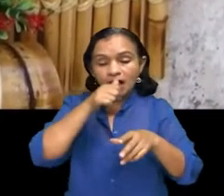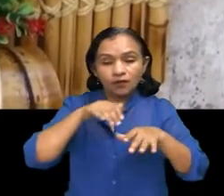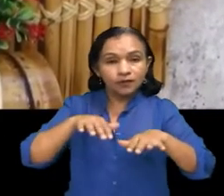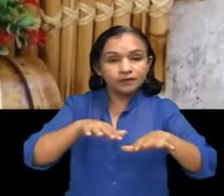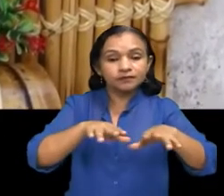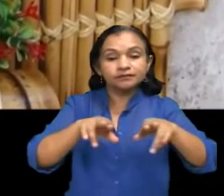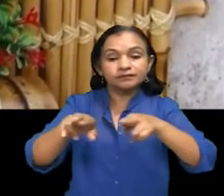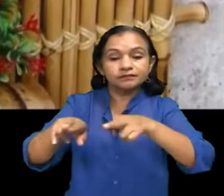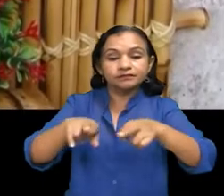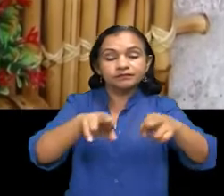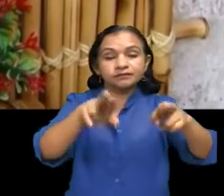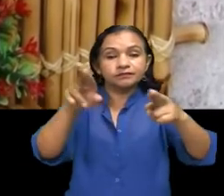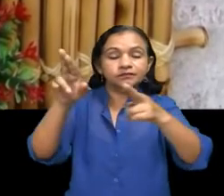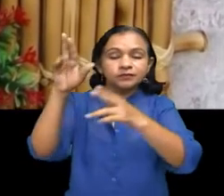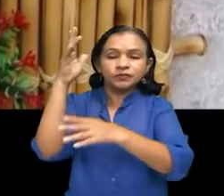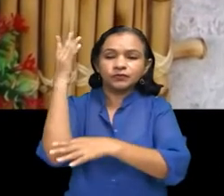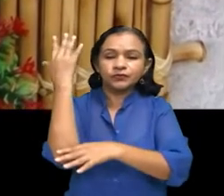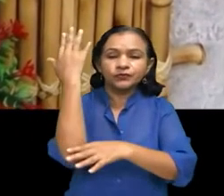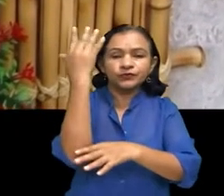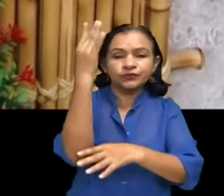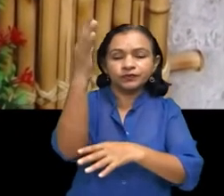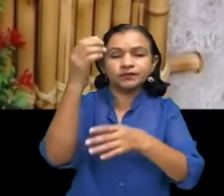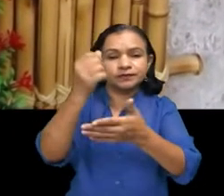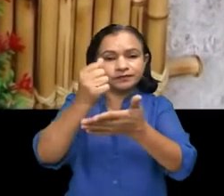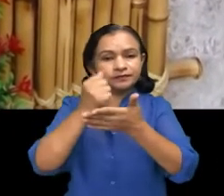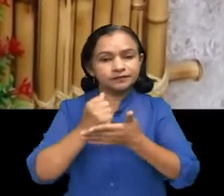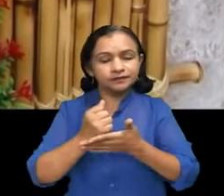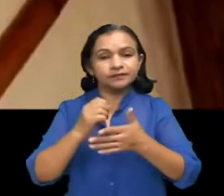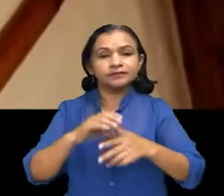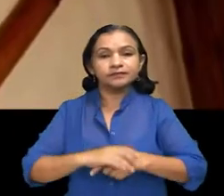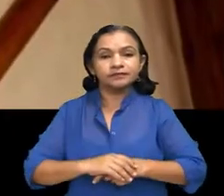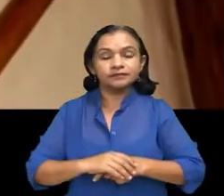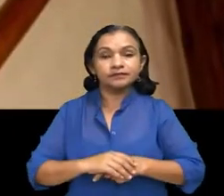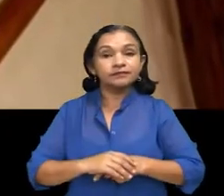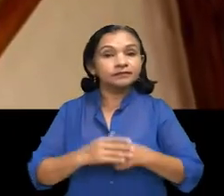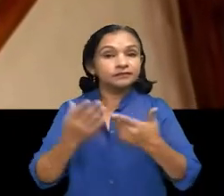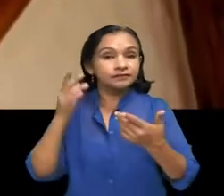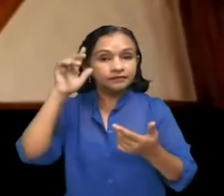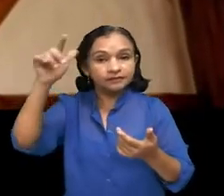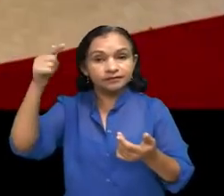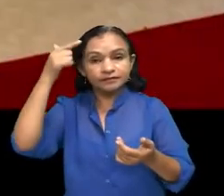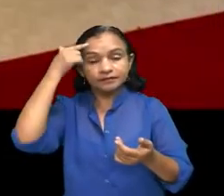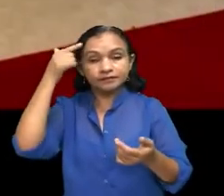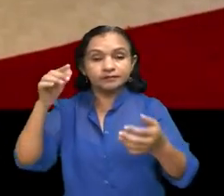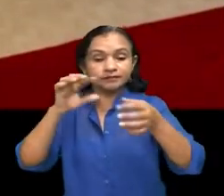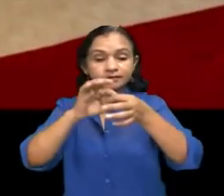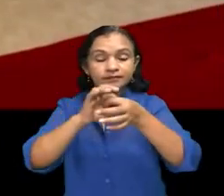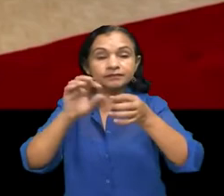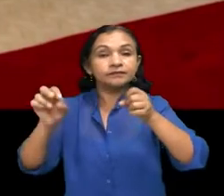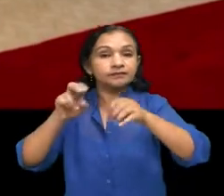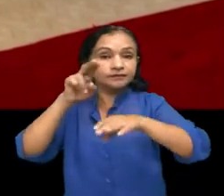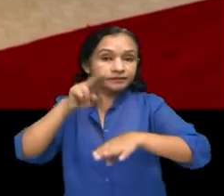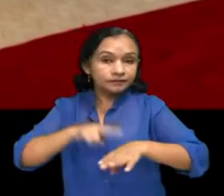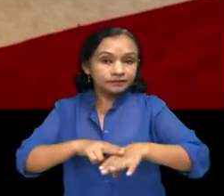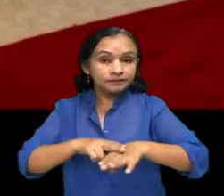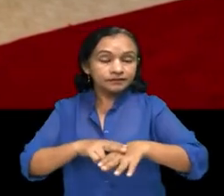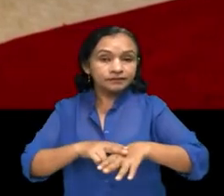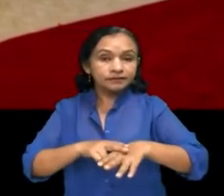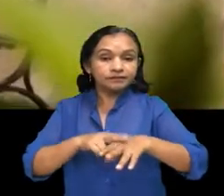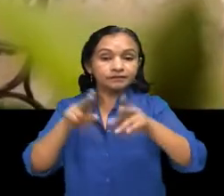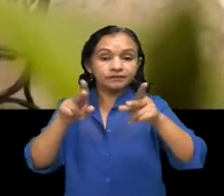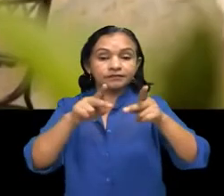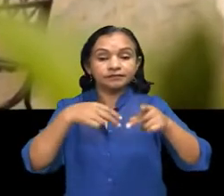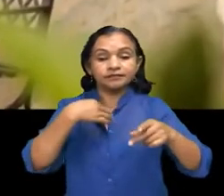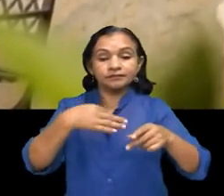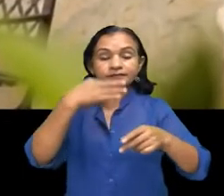también como cortinas rompevientos. La expectativa del Gobierno de Reconciliación y Unidad Nacional para los